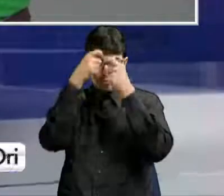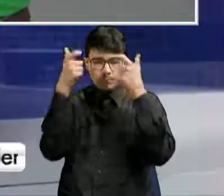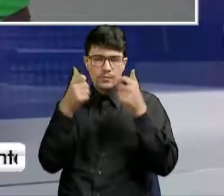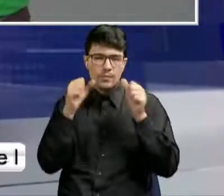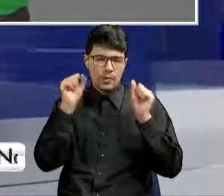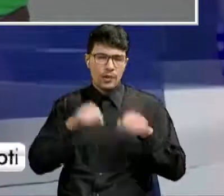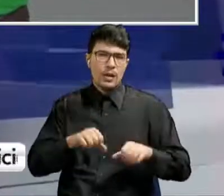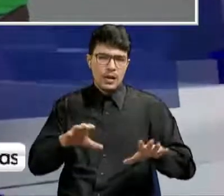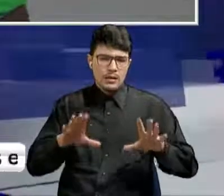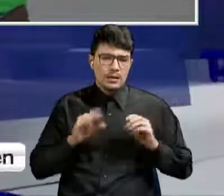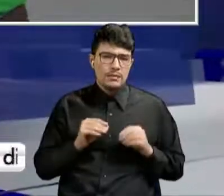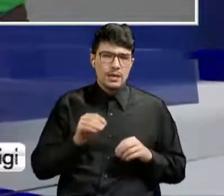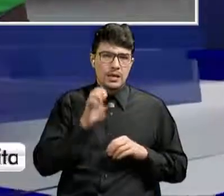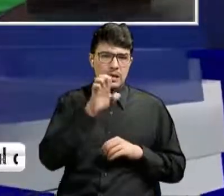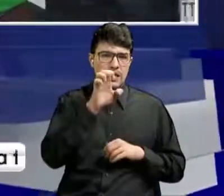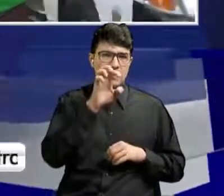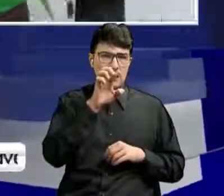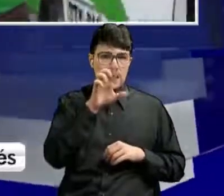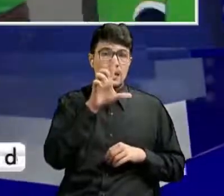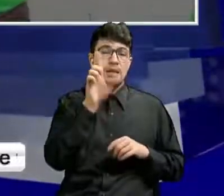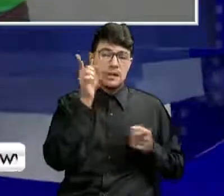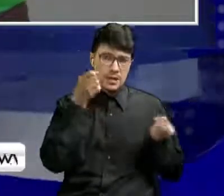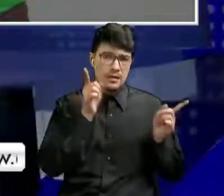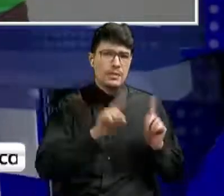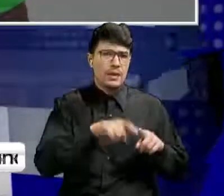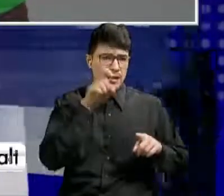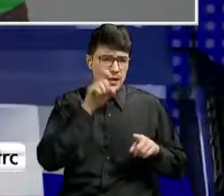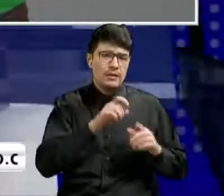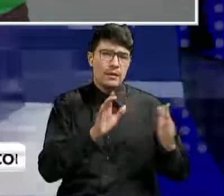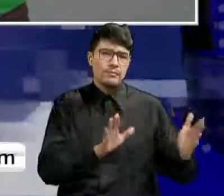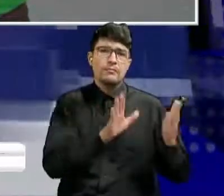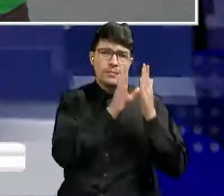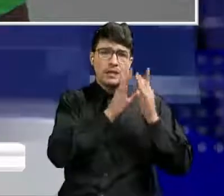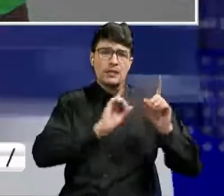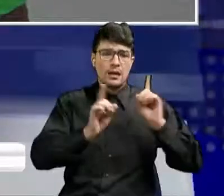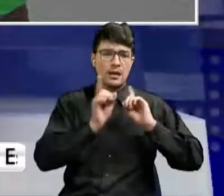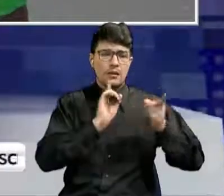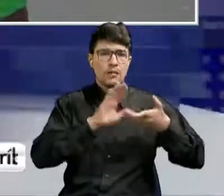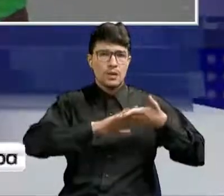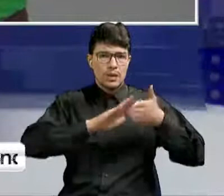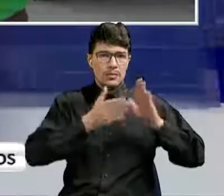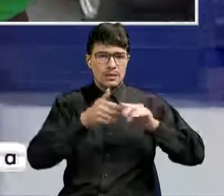al EPL como un grupo con el cual se debe dialogar en esta región. Con la cámara